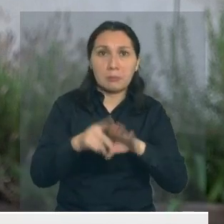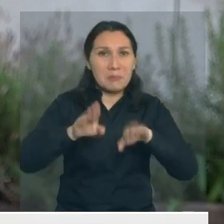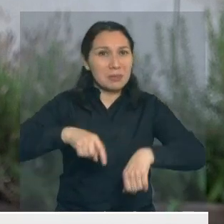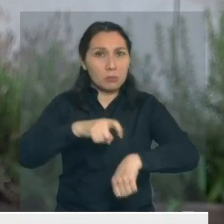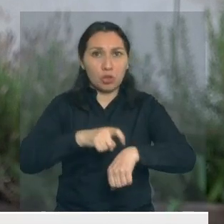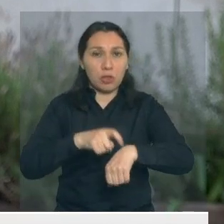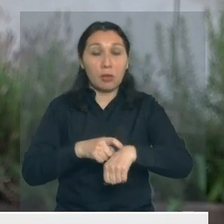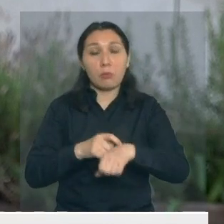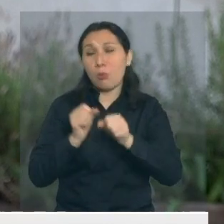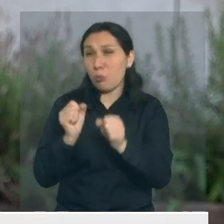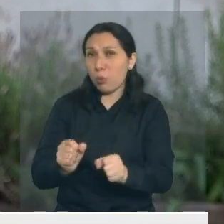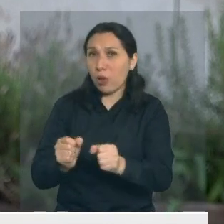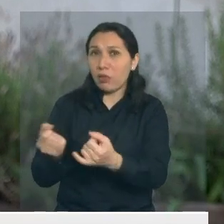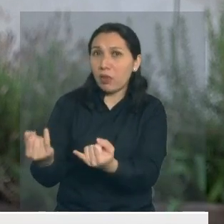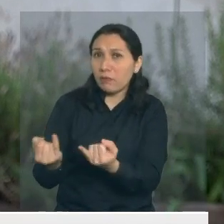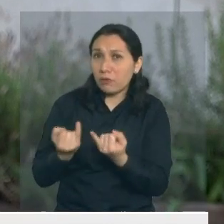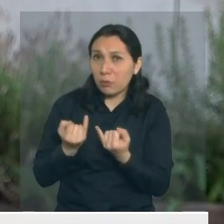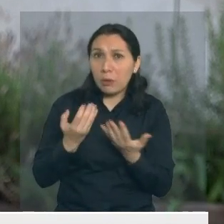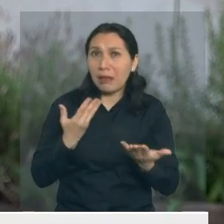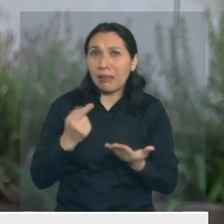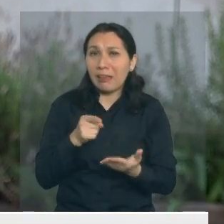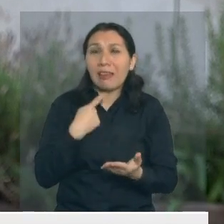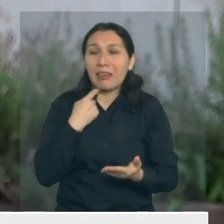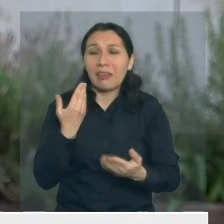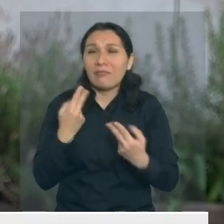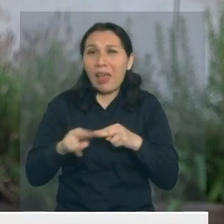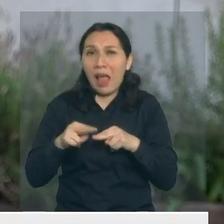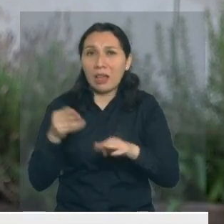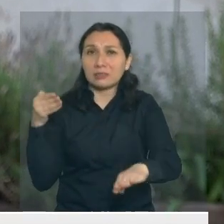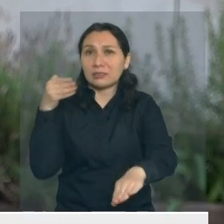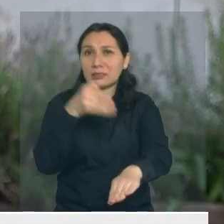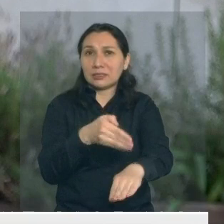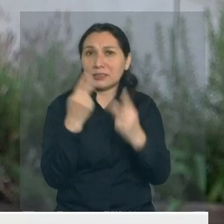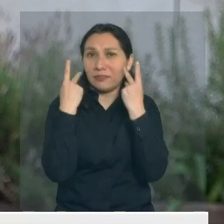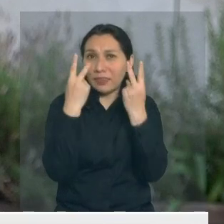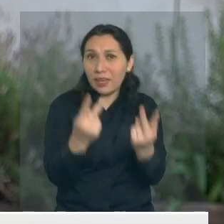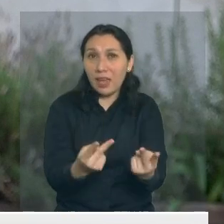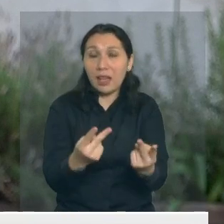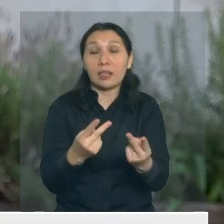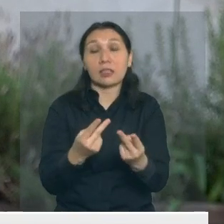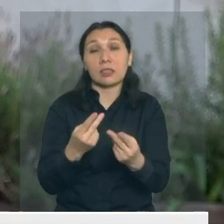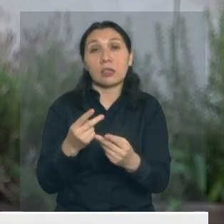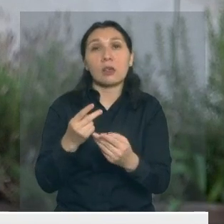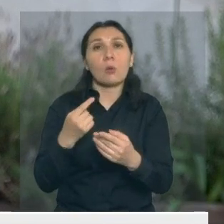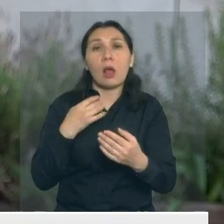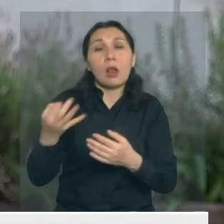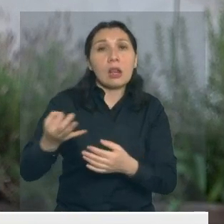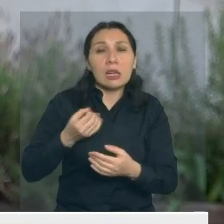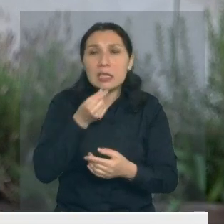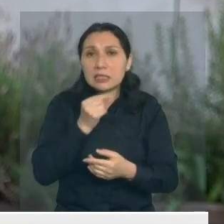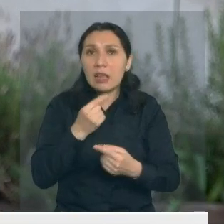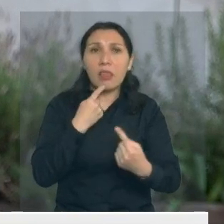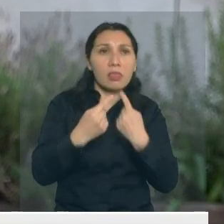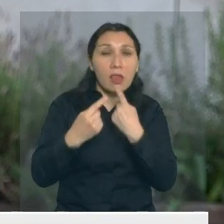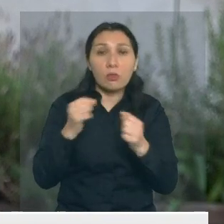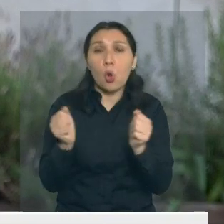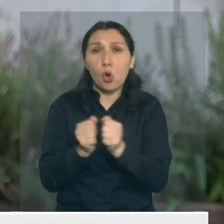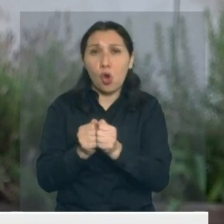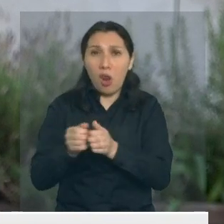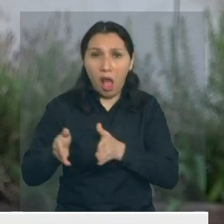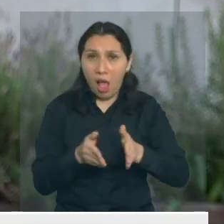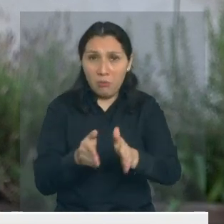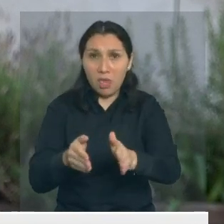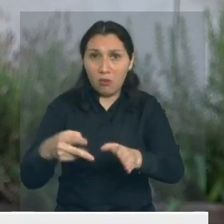simultánea. Si nos podría contar a qué es lo que viaja y el llamado que nos hacía recién al diálogo. ¿Esto va a ser con rutas